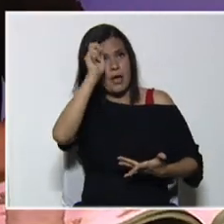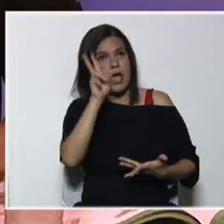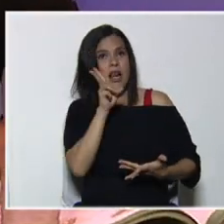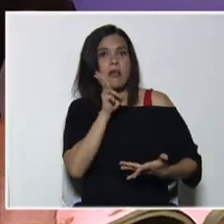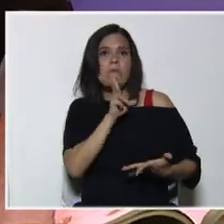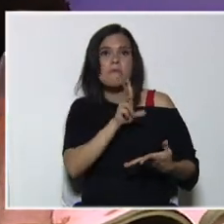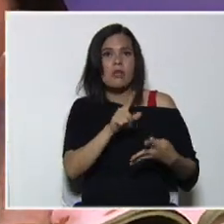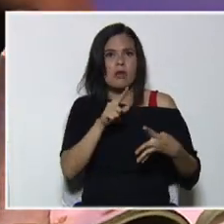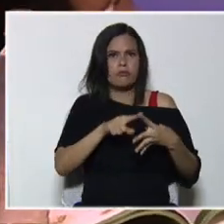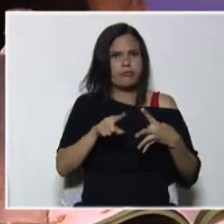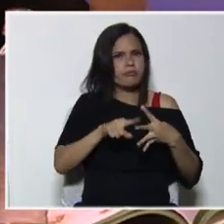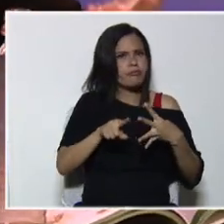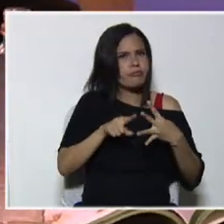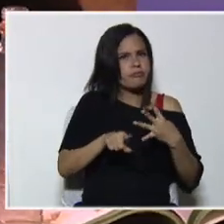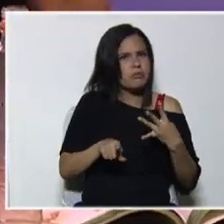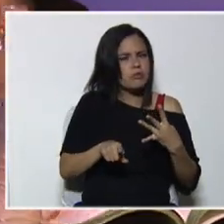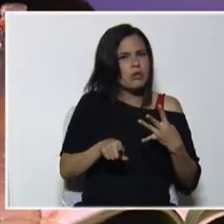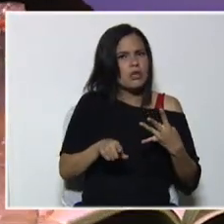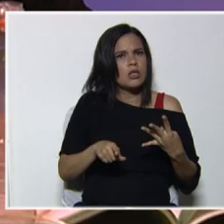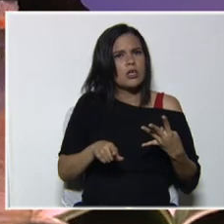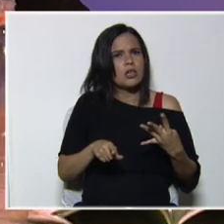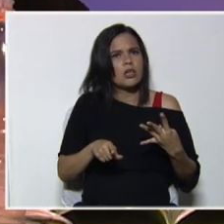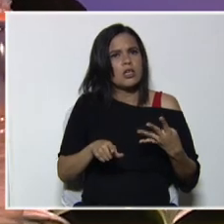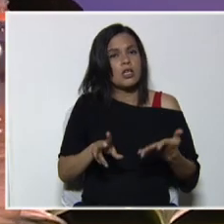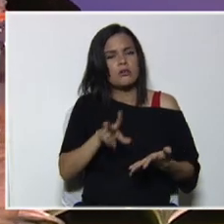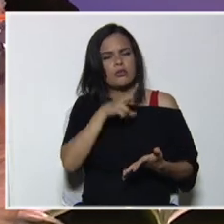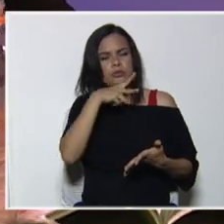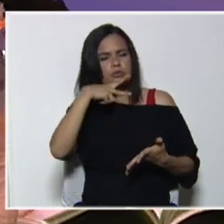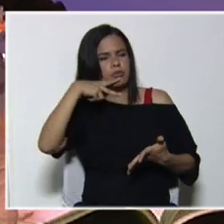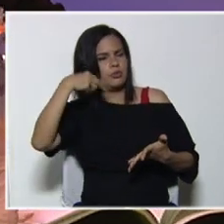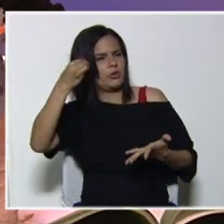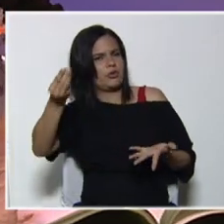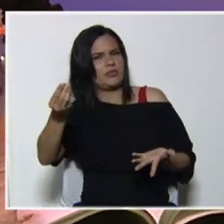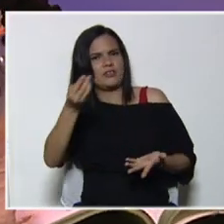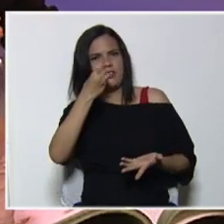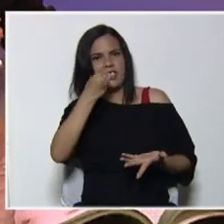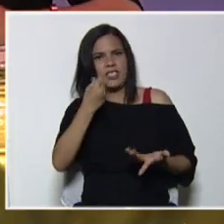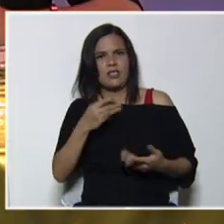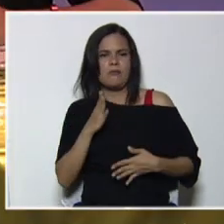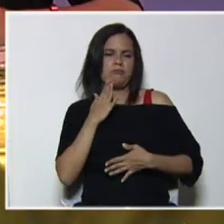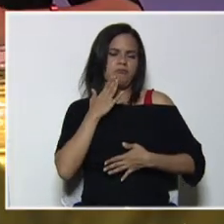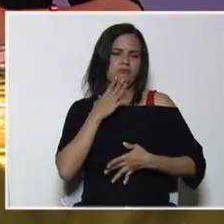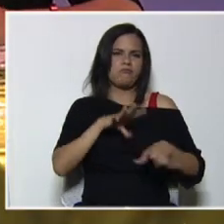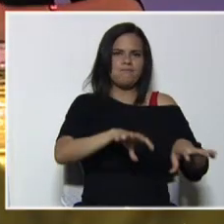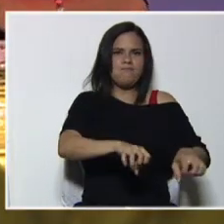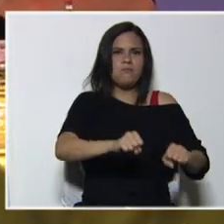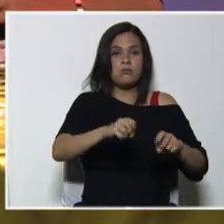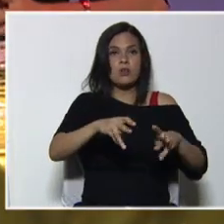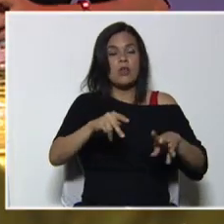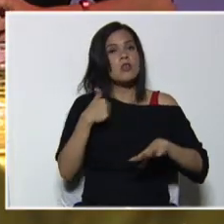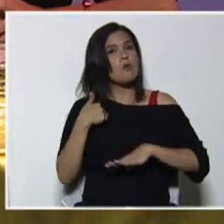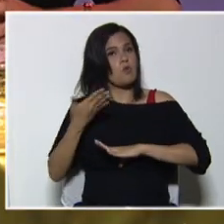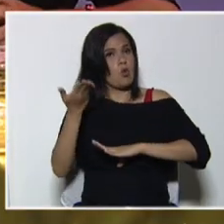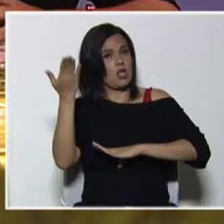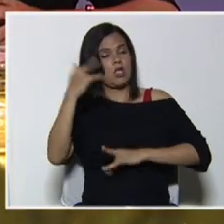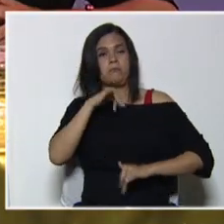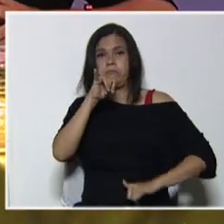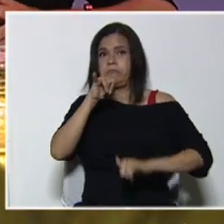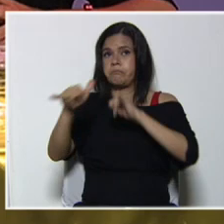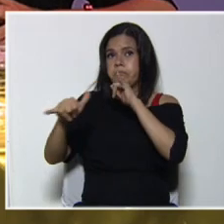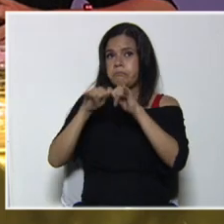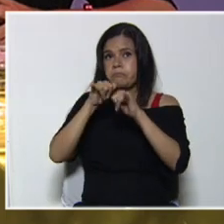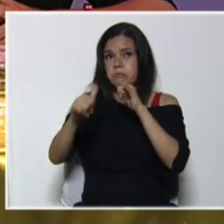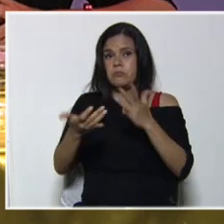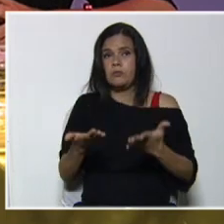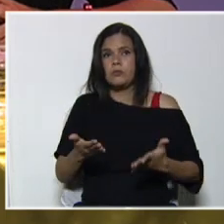esas cosechas que tan ricas obtenemos de nuestra madre tierra. Bueno, interesante, muy buena esa información. ¿Y